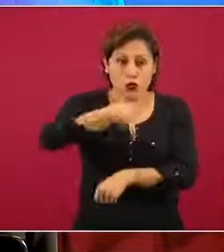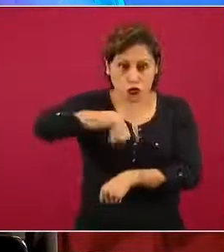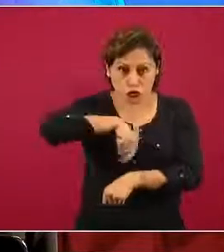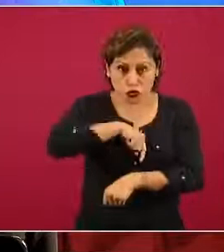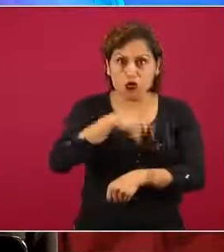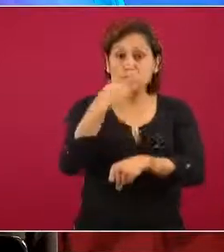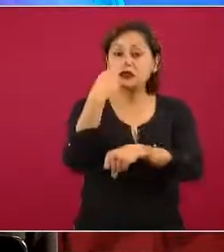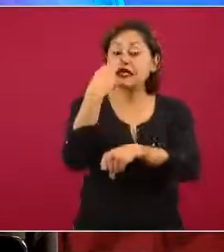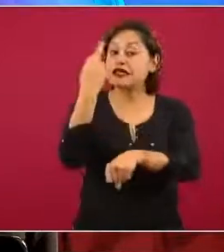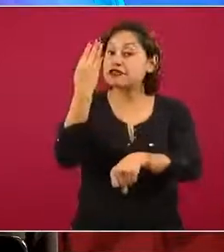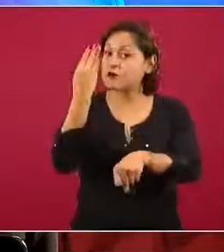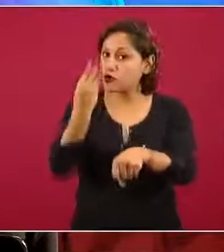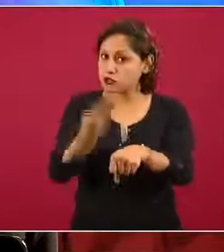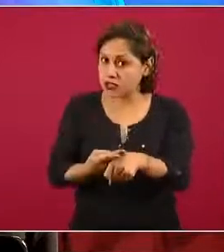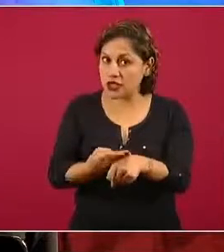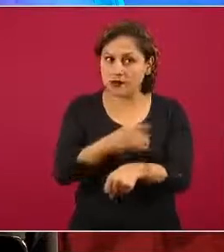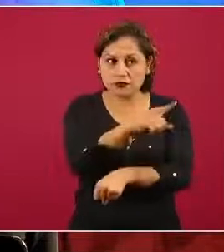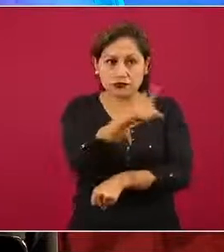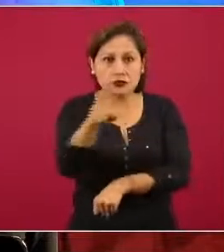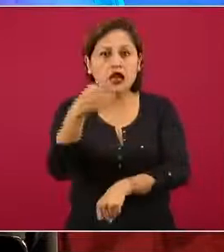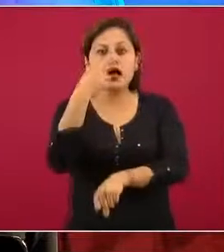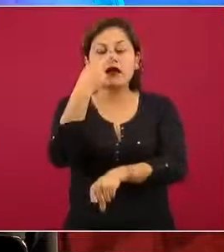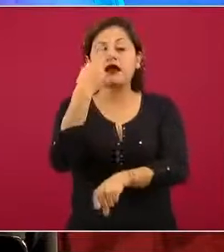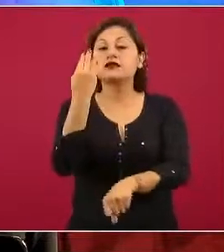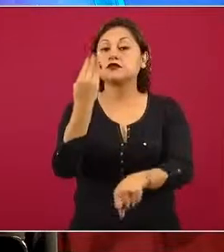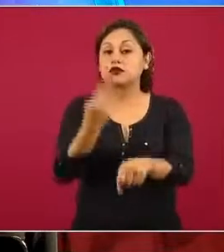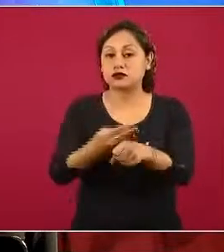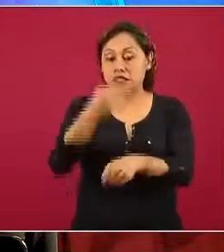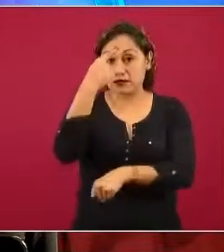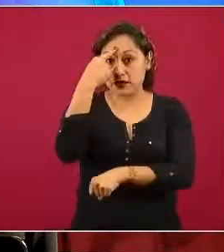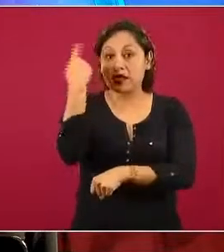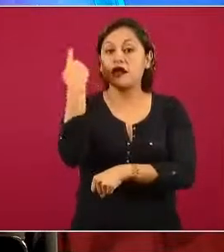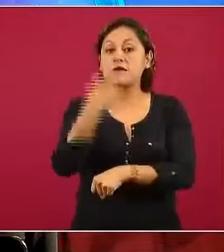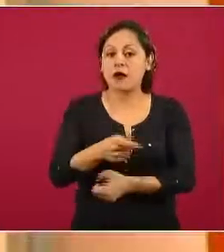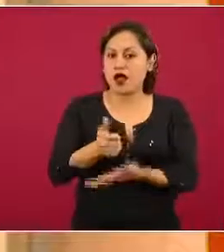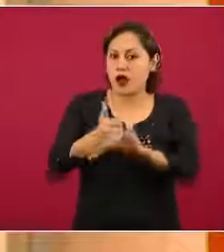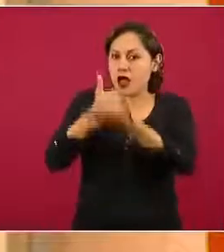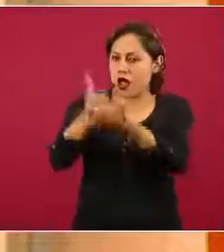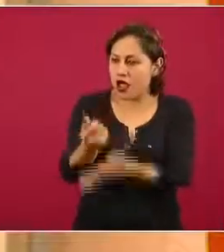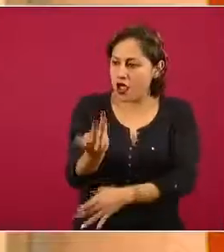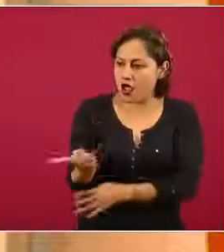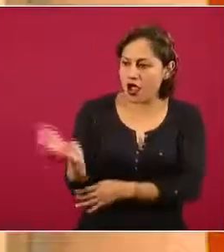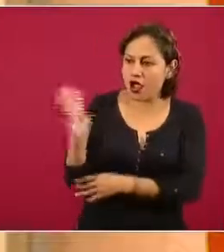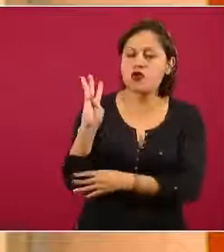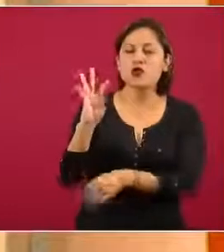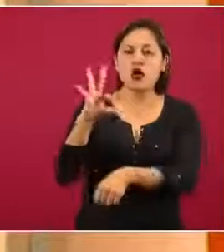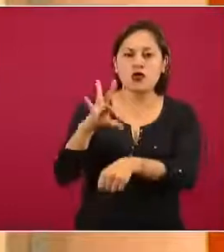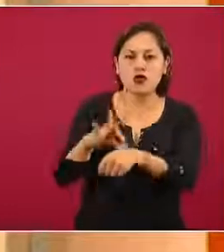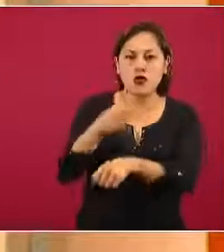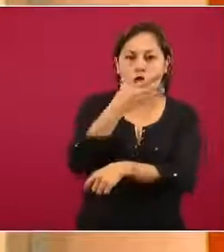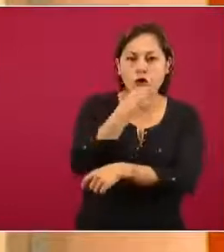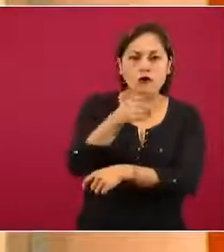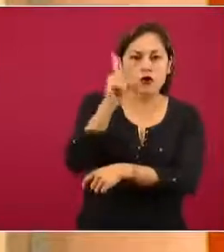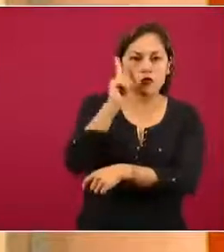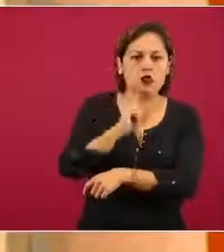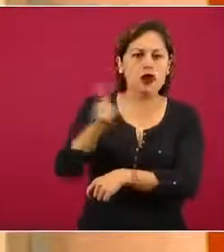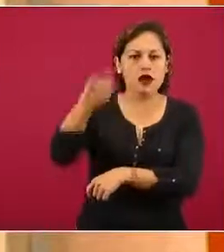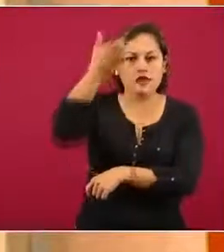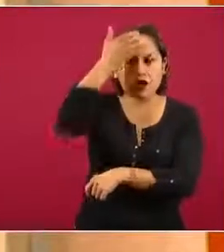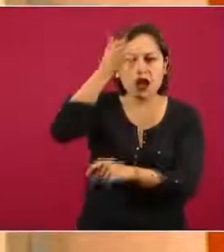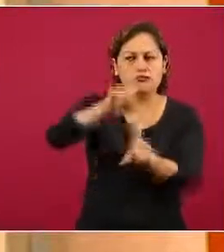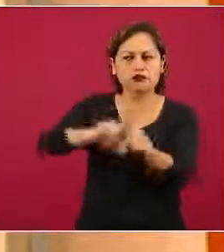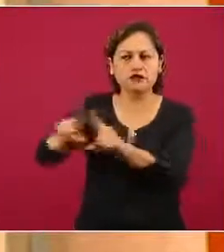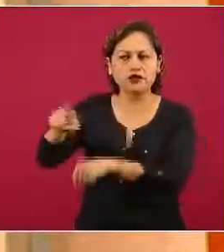manos continuar ayudando a nuestras heroínas y nuestros héroes para que disminuya la transmisión y